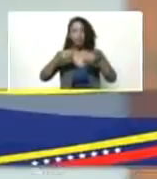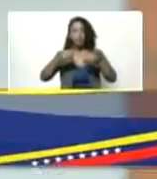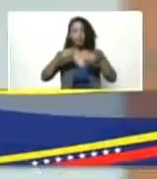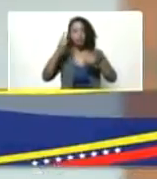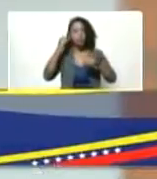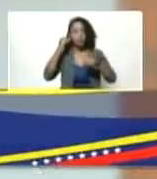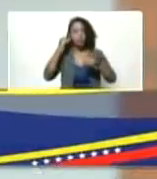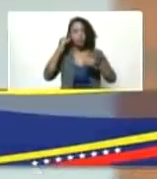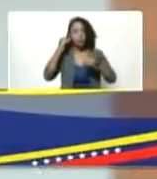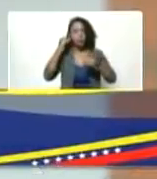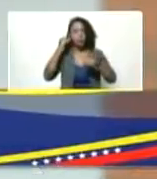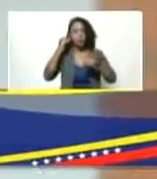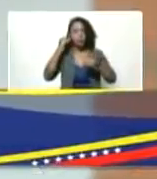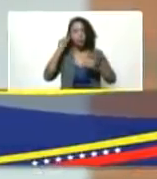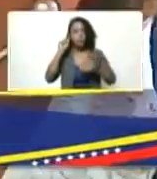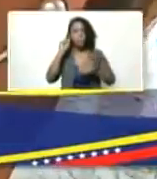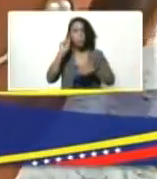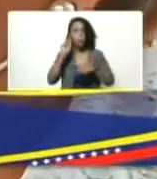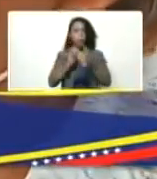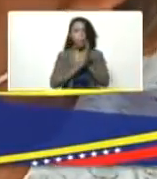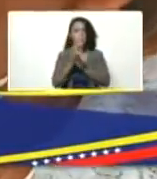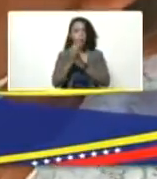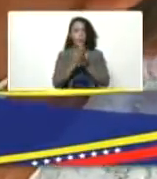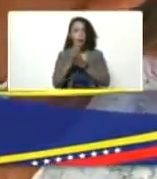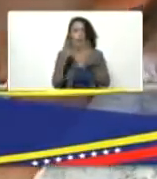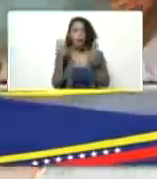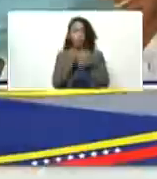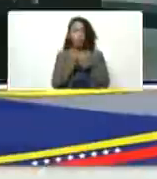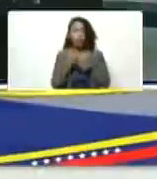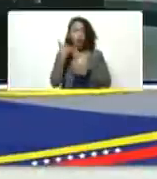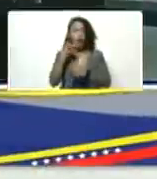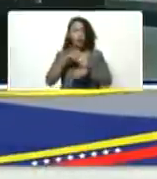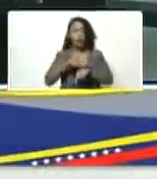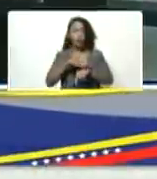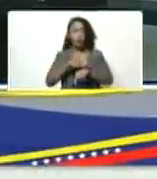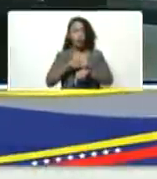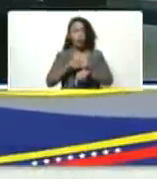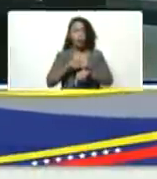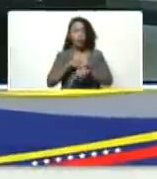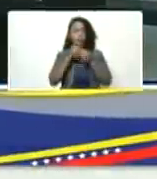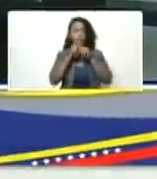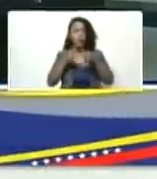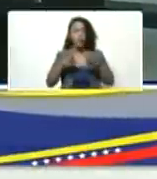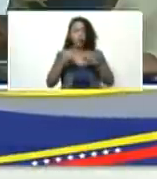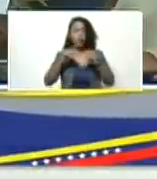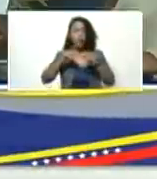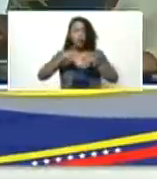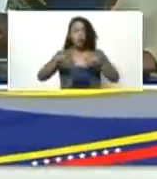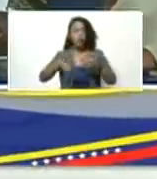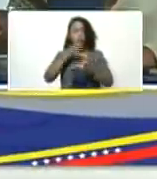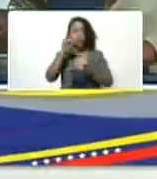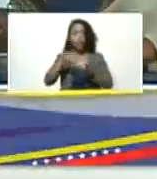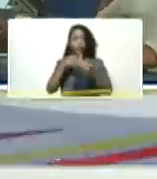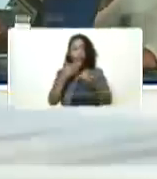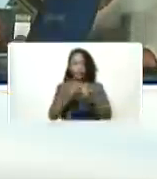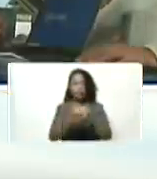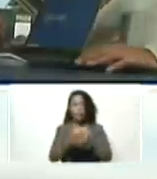Ramírez, el punto Emprender Juntos, que está en este momento desplegado por todo el territorio nacional. Muchas gracias,